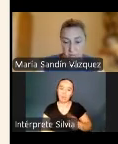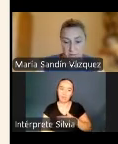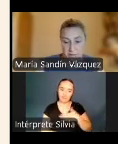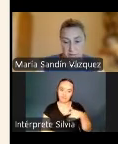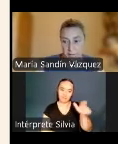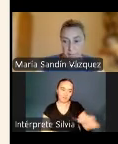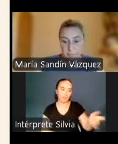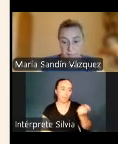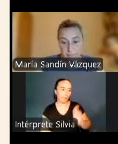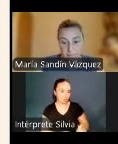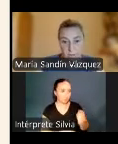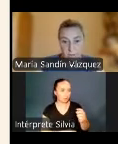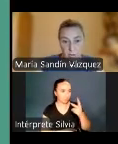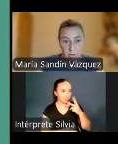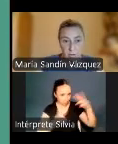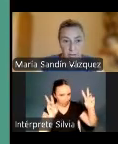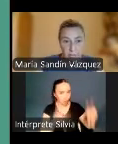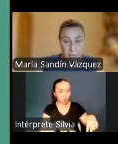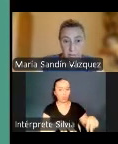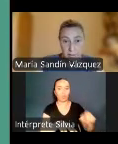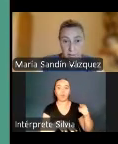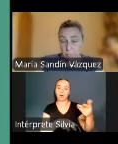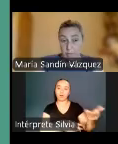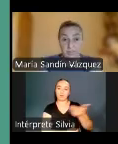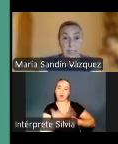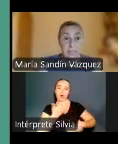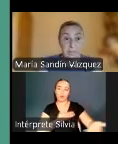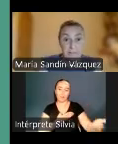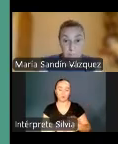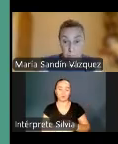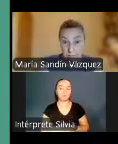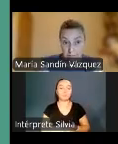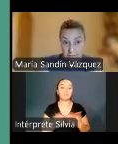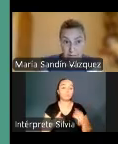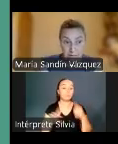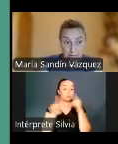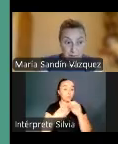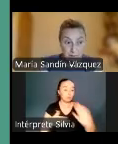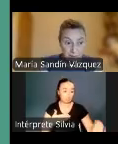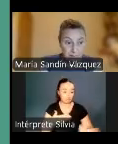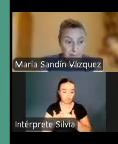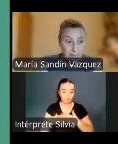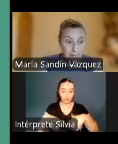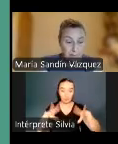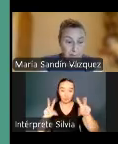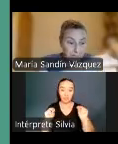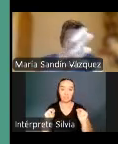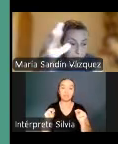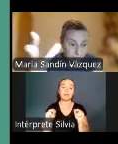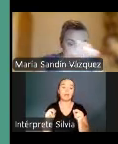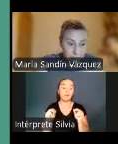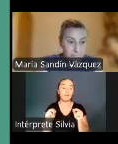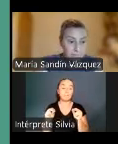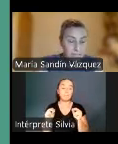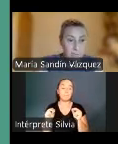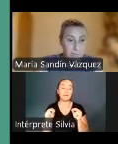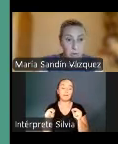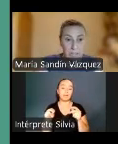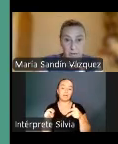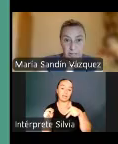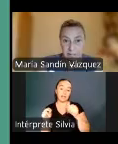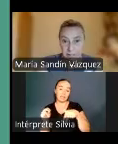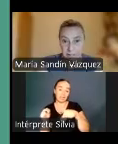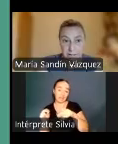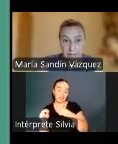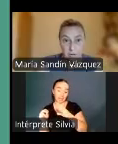profesionales y profesionales que nos están colaborando. Entonces, para finalizar, pues Nancy y yo